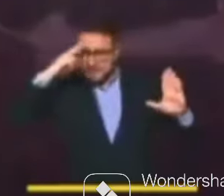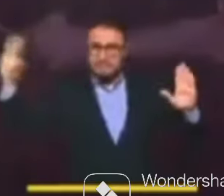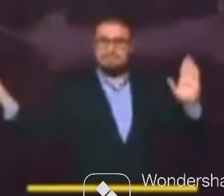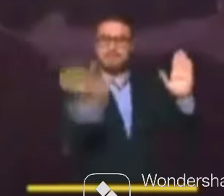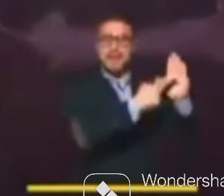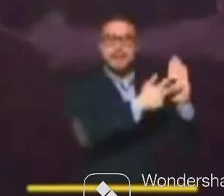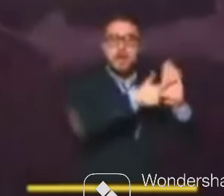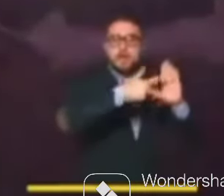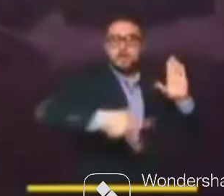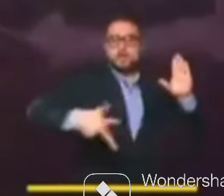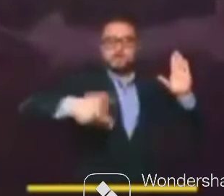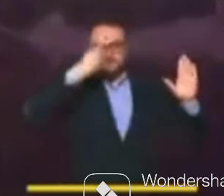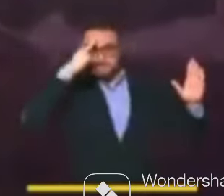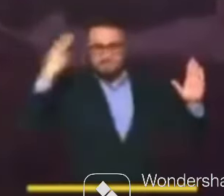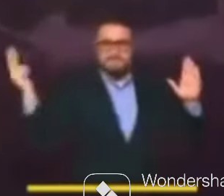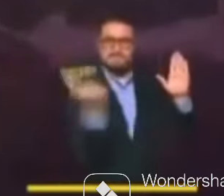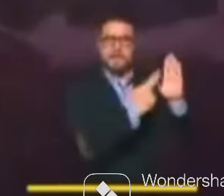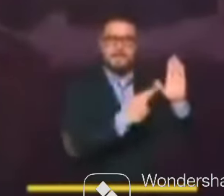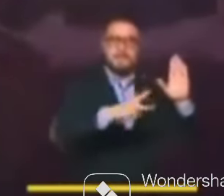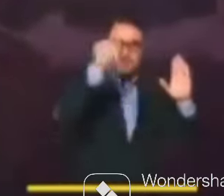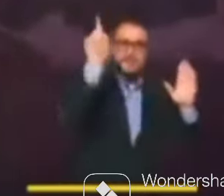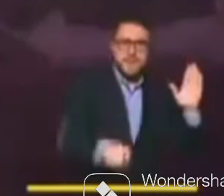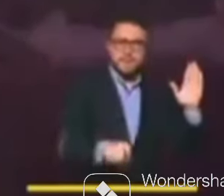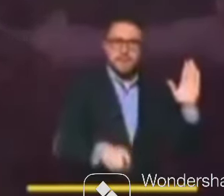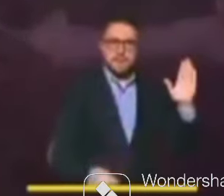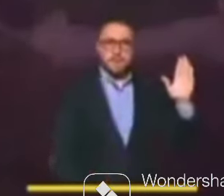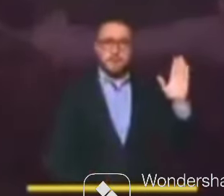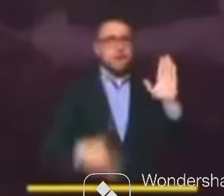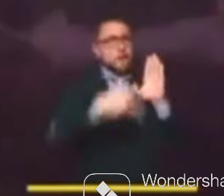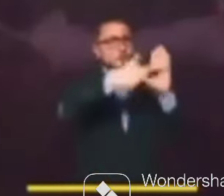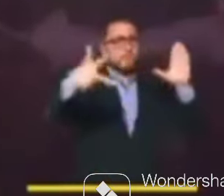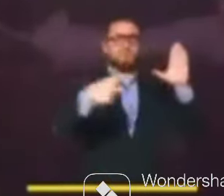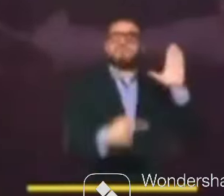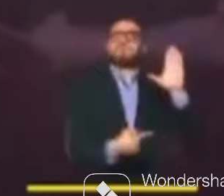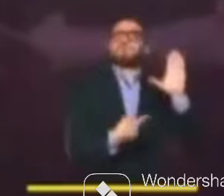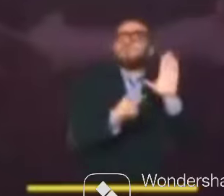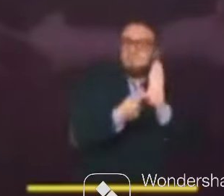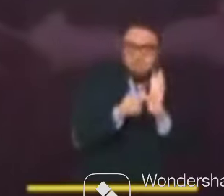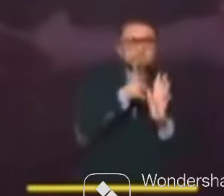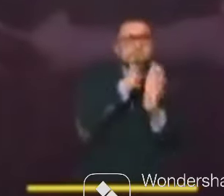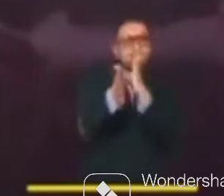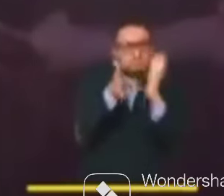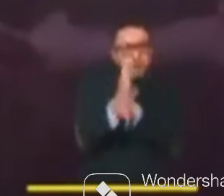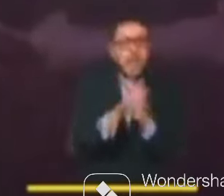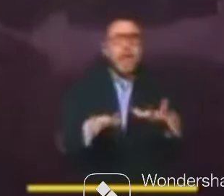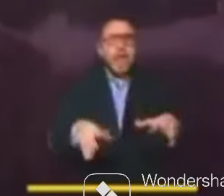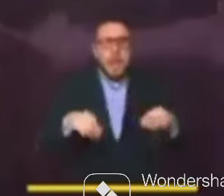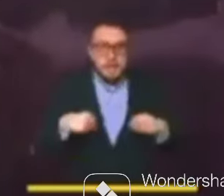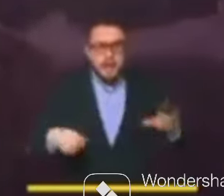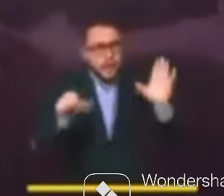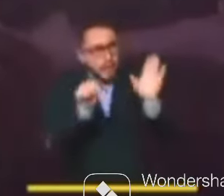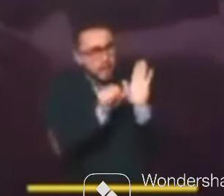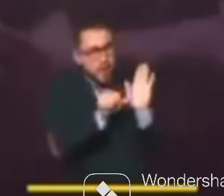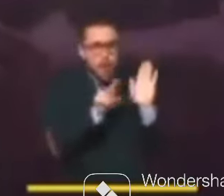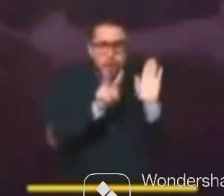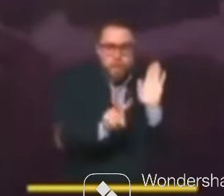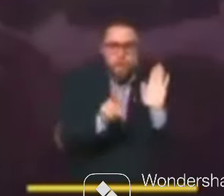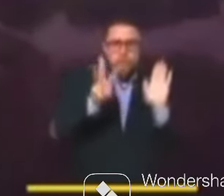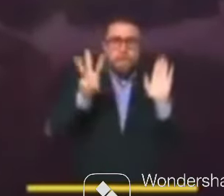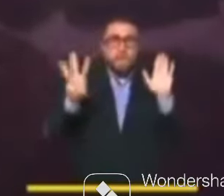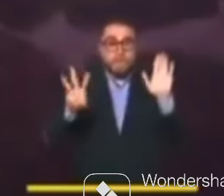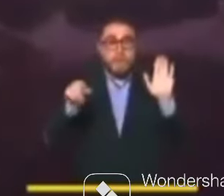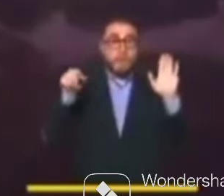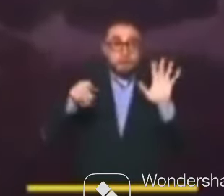Colombia. Y la Constitución de Colombia dice y acepta que el artículo 23 de la